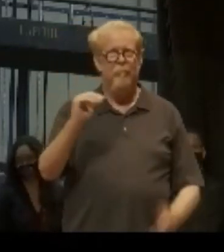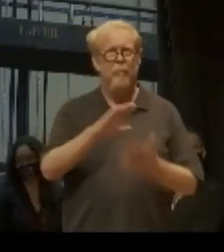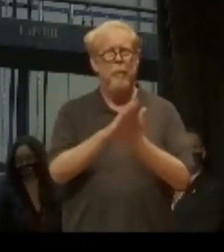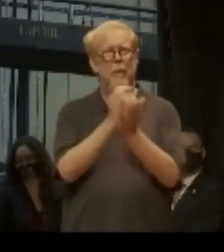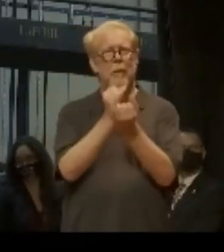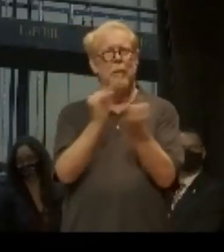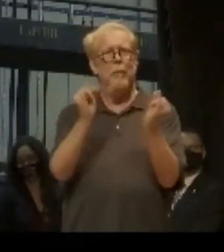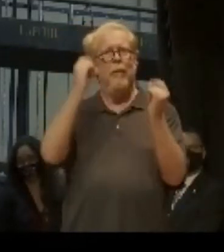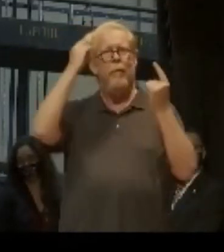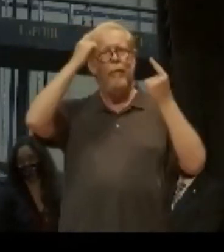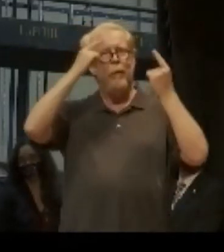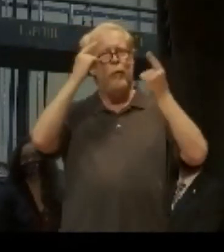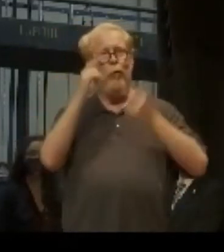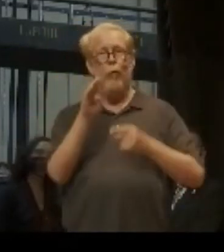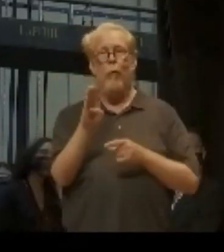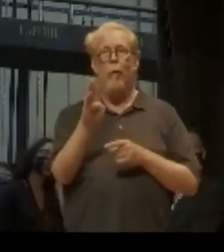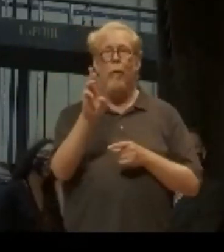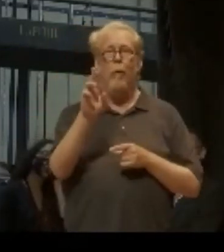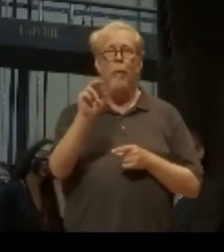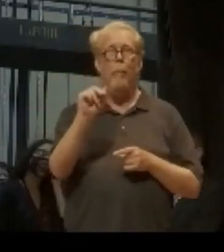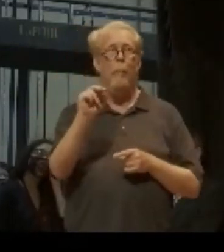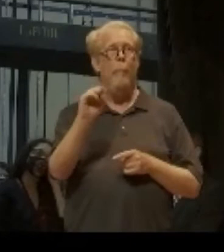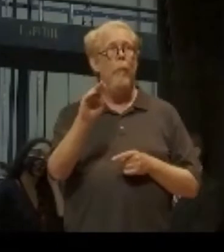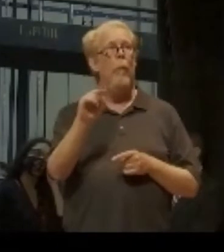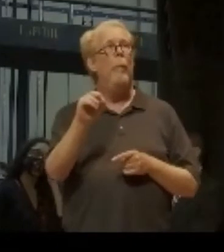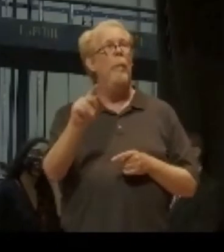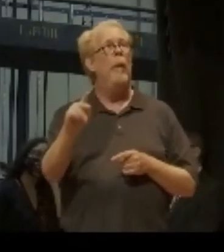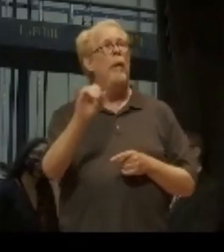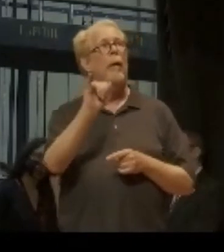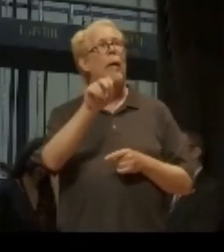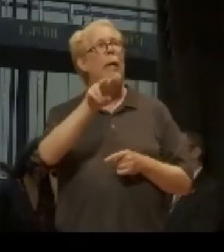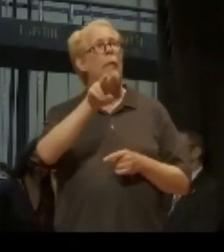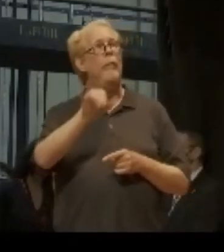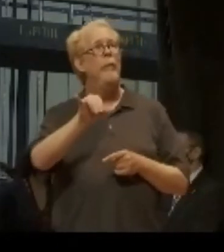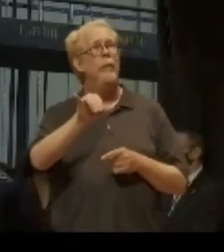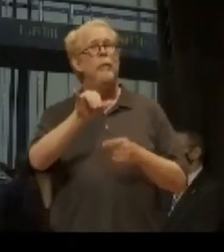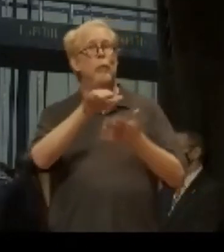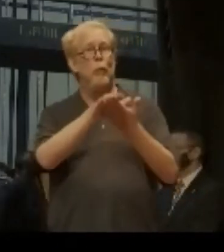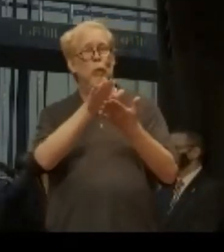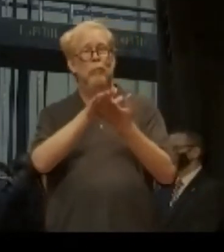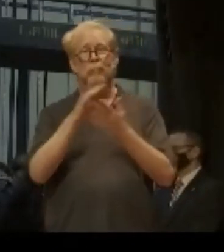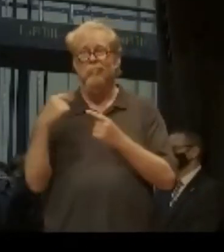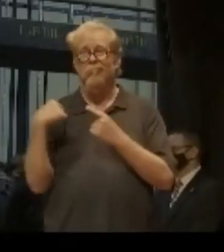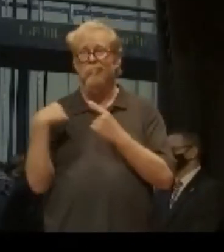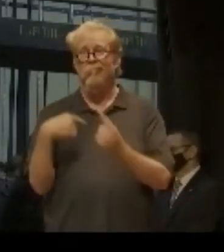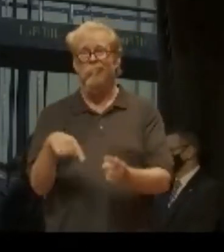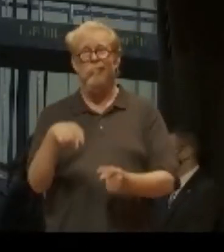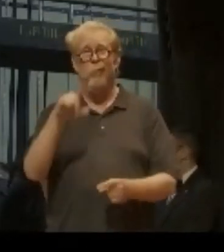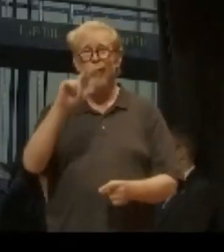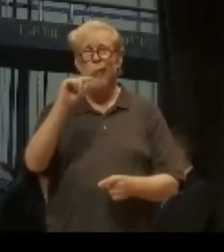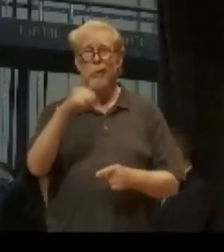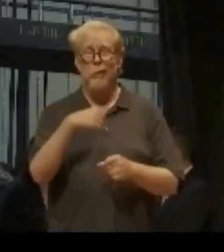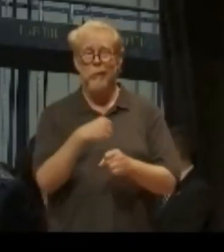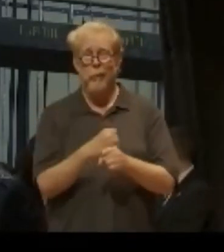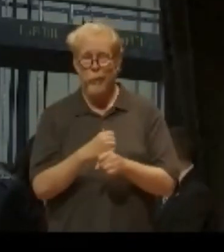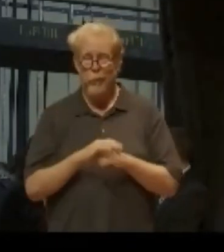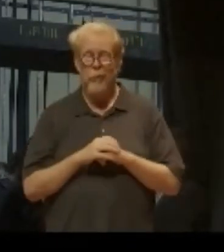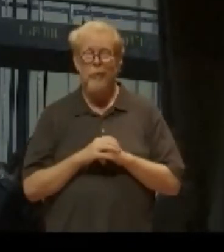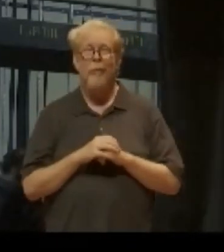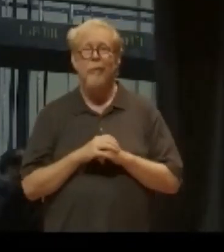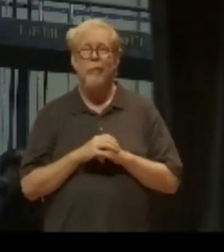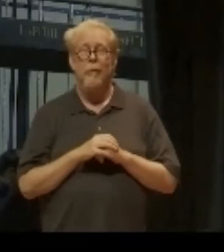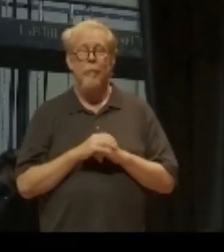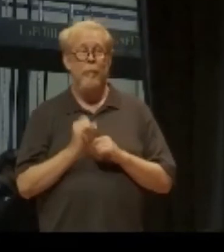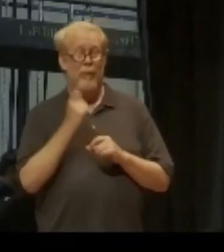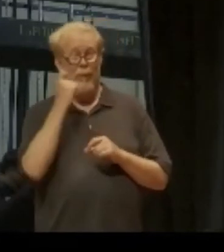independientes, para que piensen hacia adelante en el college. Y Burbank fue nombrado una escuela IB, ofreciendo